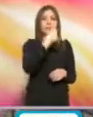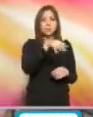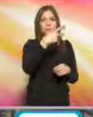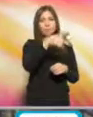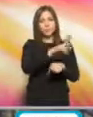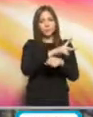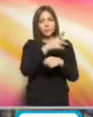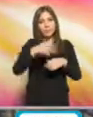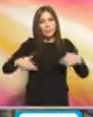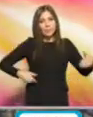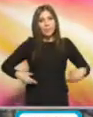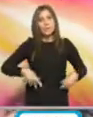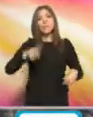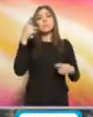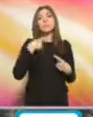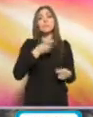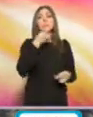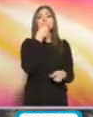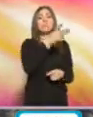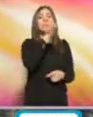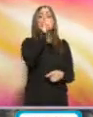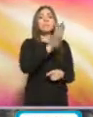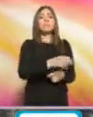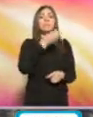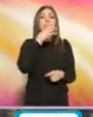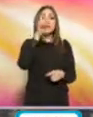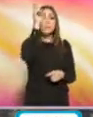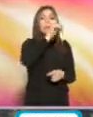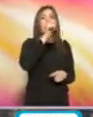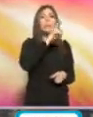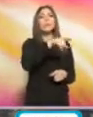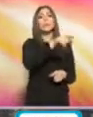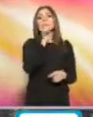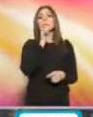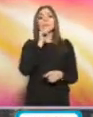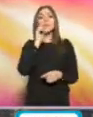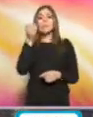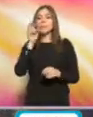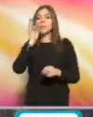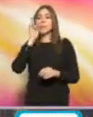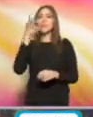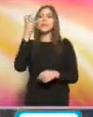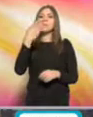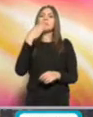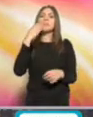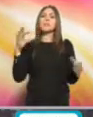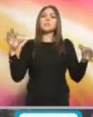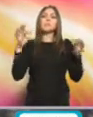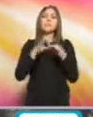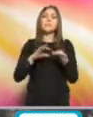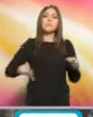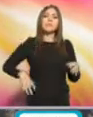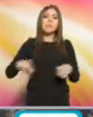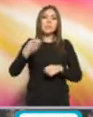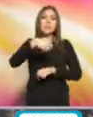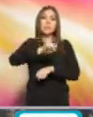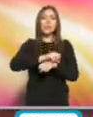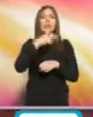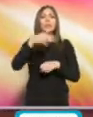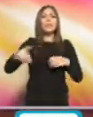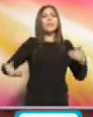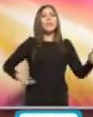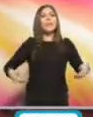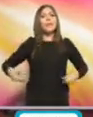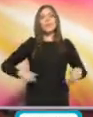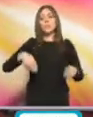la han recomendado mucho, se llama Mamá por siempre, y creo que viene muy al caso con el tema de esta semana. Muy bien. Claro. Teatro y merienda menciona Sí, esto. porque